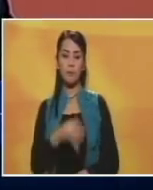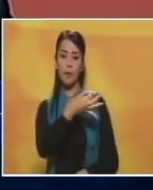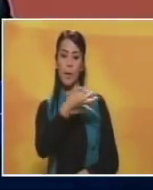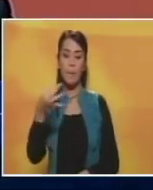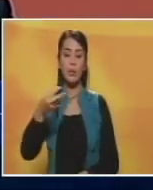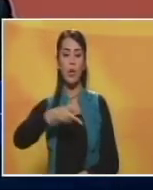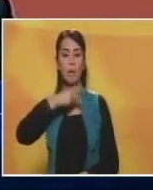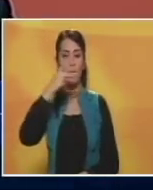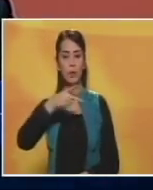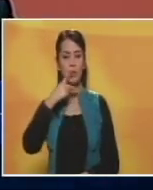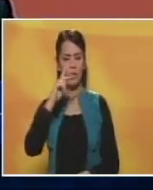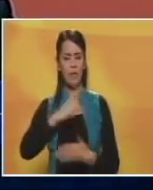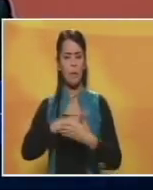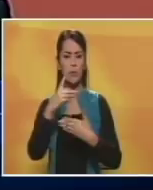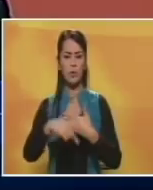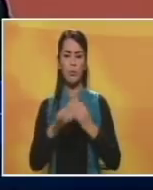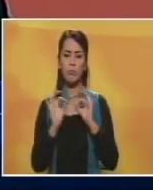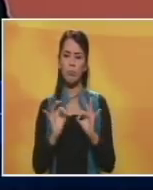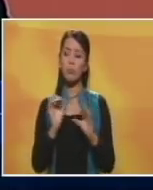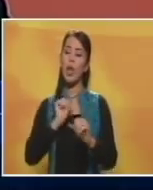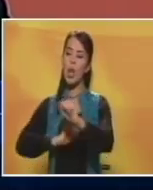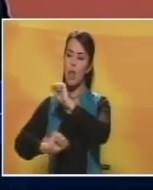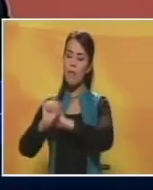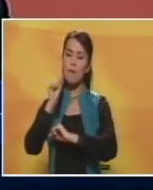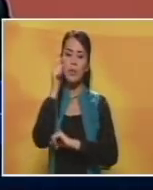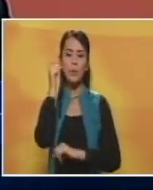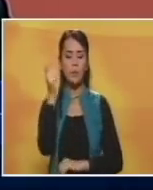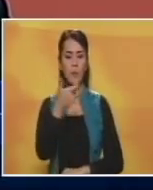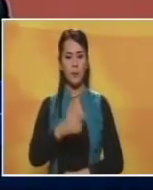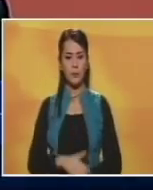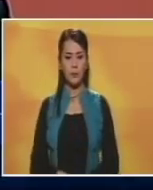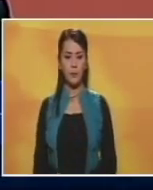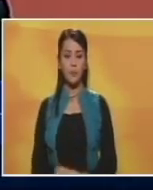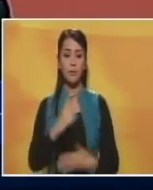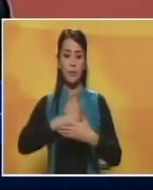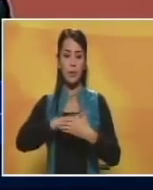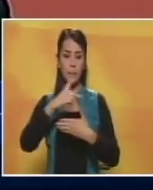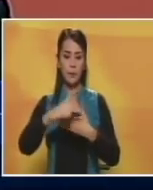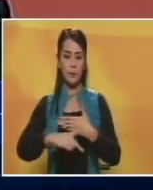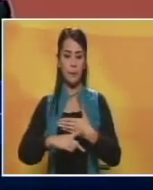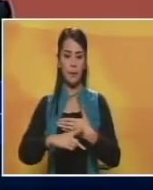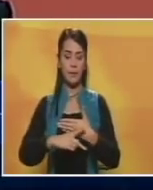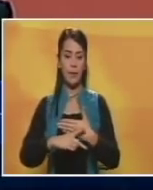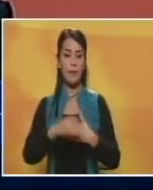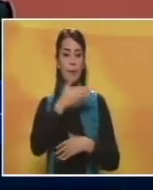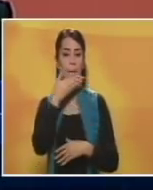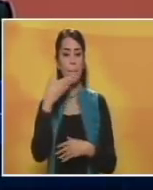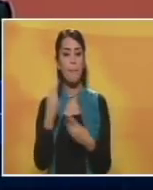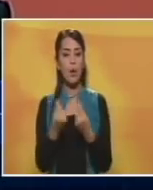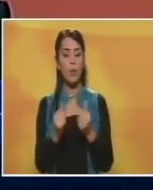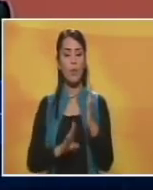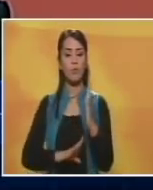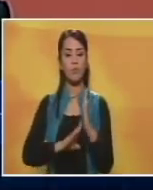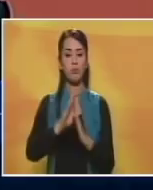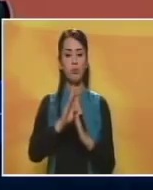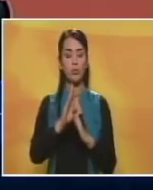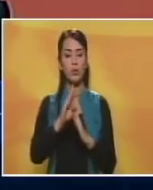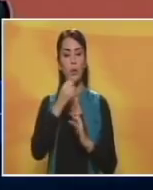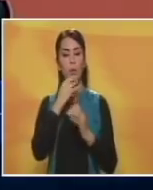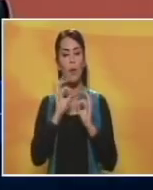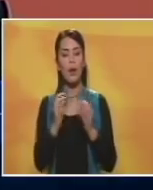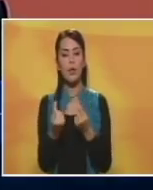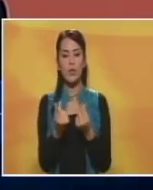política ha sido la defensa popular del programa de recuperación, crecimiento y prosperidad